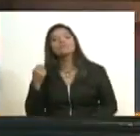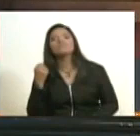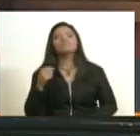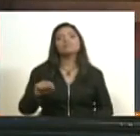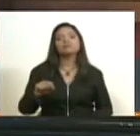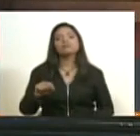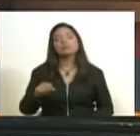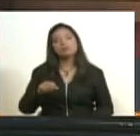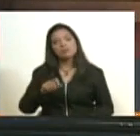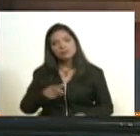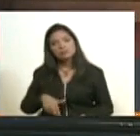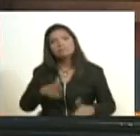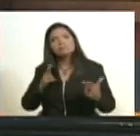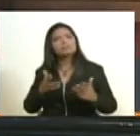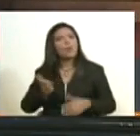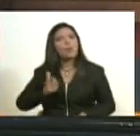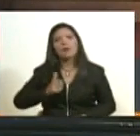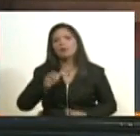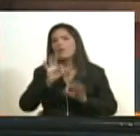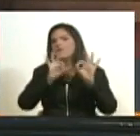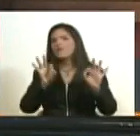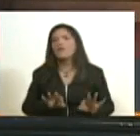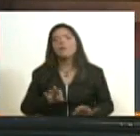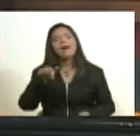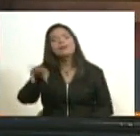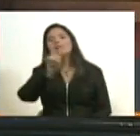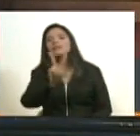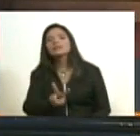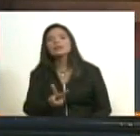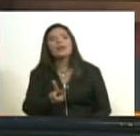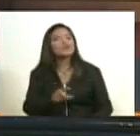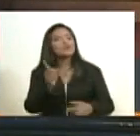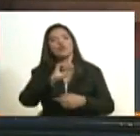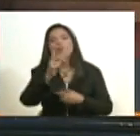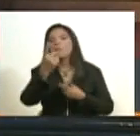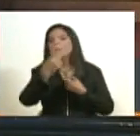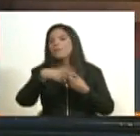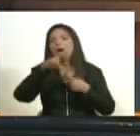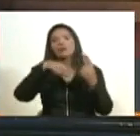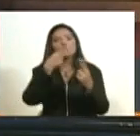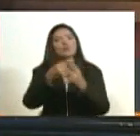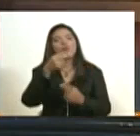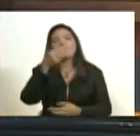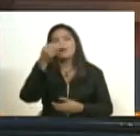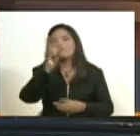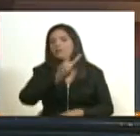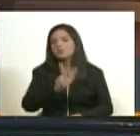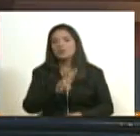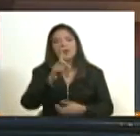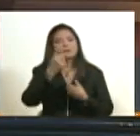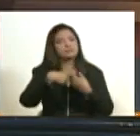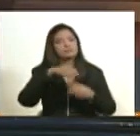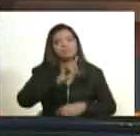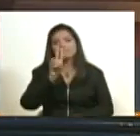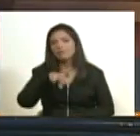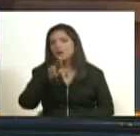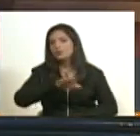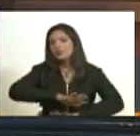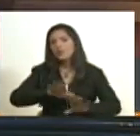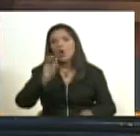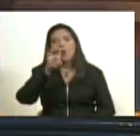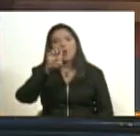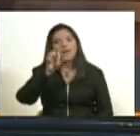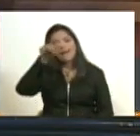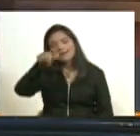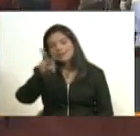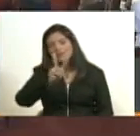y la enfrentaríamos en toda su forma. En Venezuela no entra la OEA más nunca, así lo digo. Más nunca entrará nadie de la OEA en este